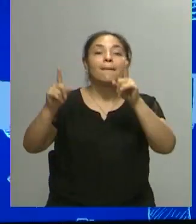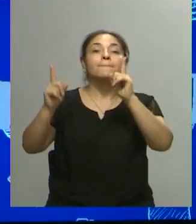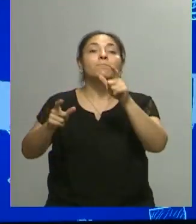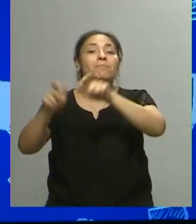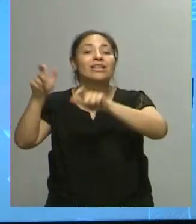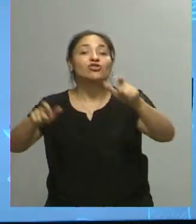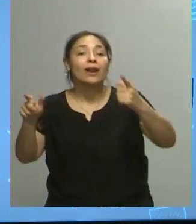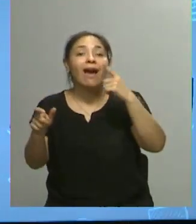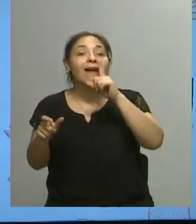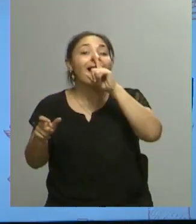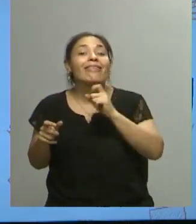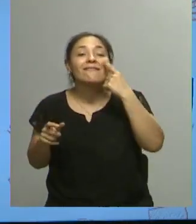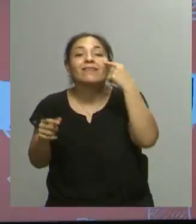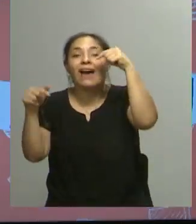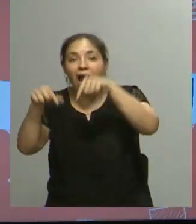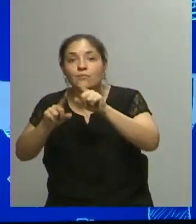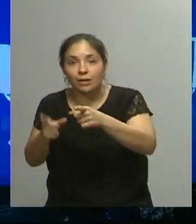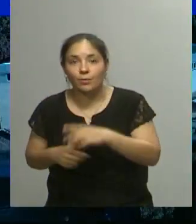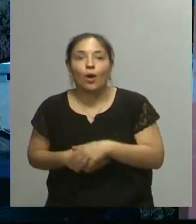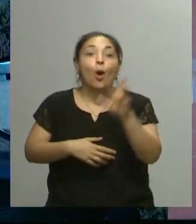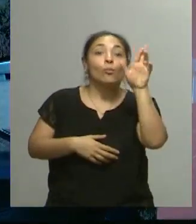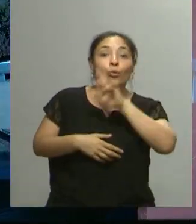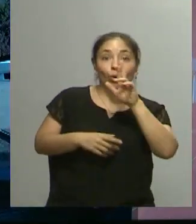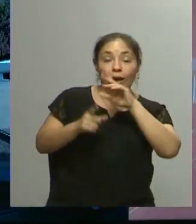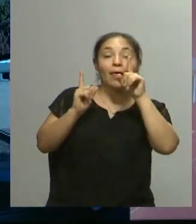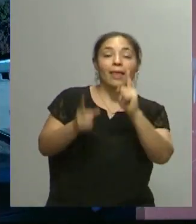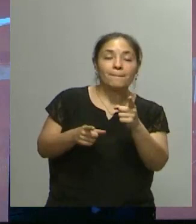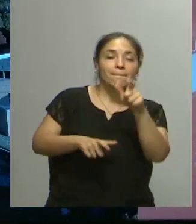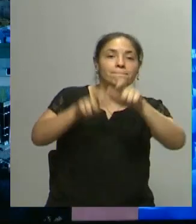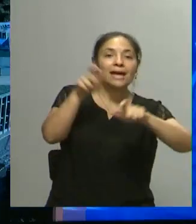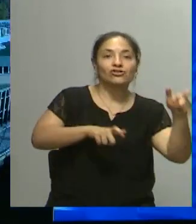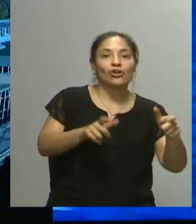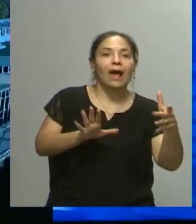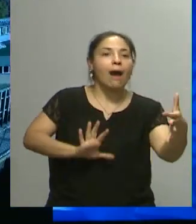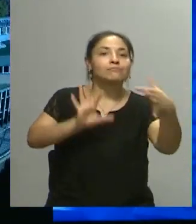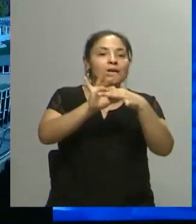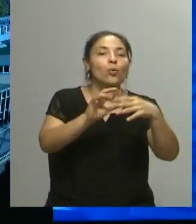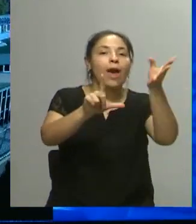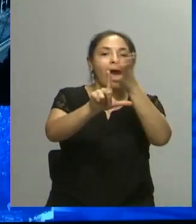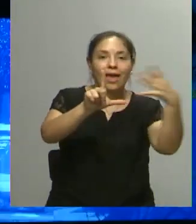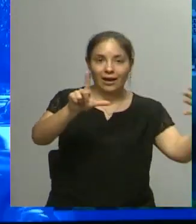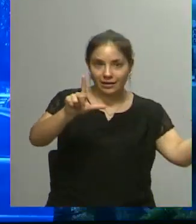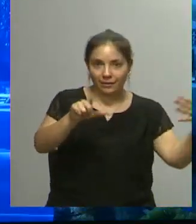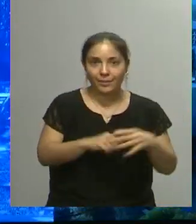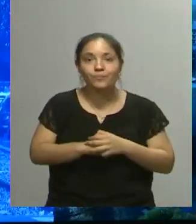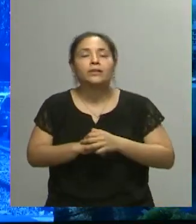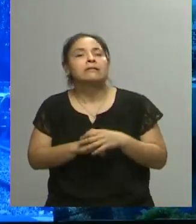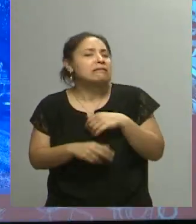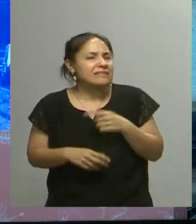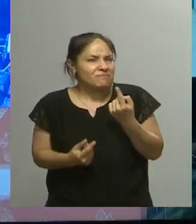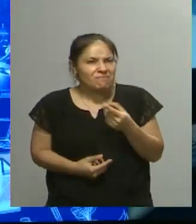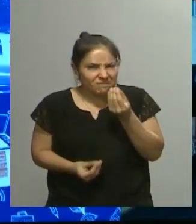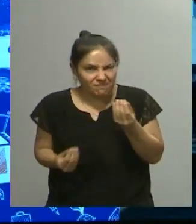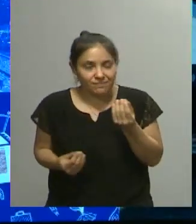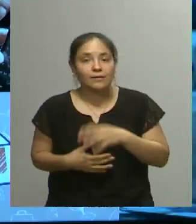Me refiero particularmente a las mujeres y las personas LGBTIQ. ¿De qué hablamos? Yo no quiero, antes